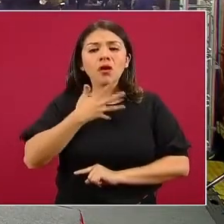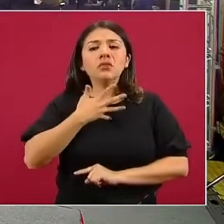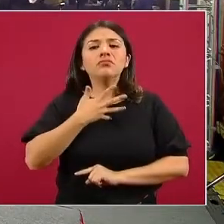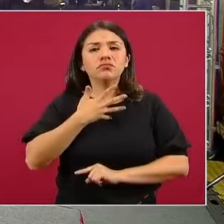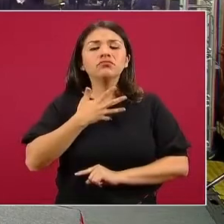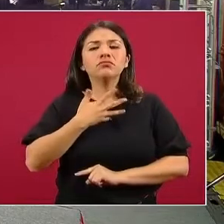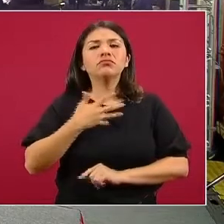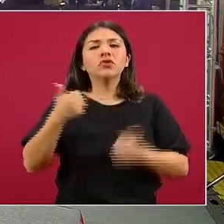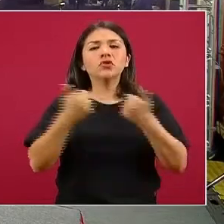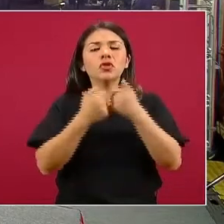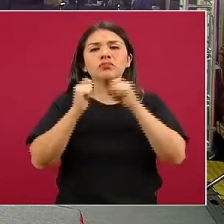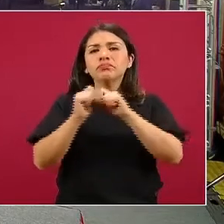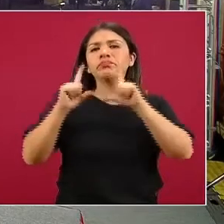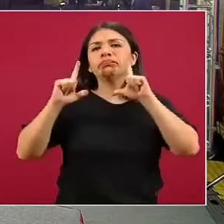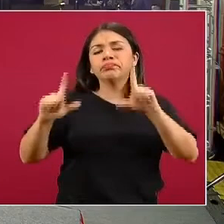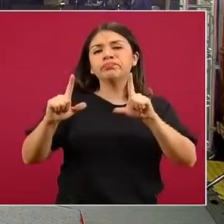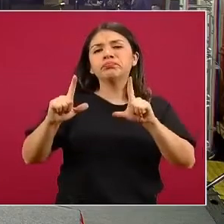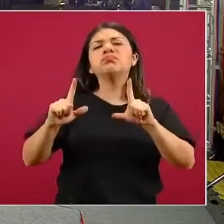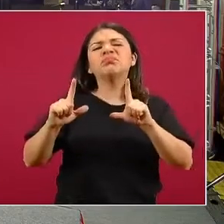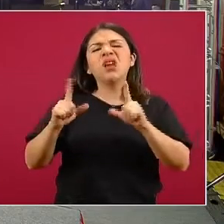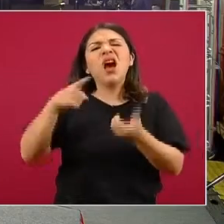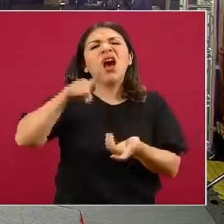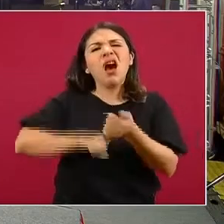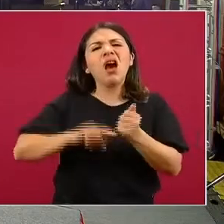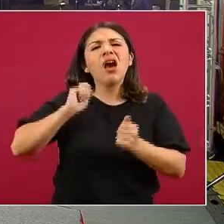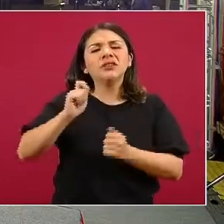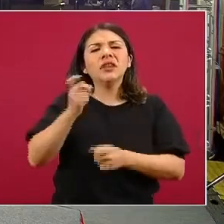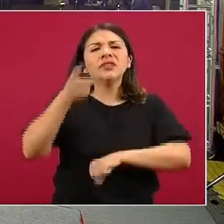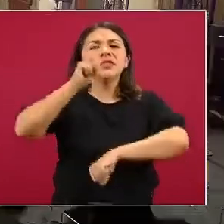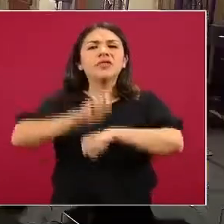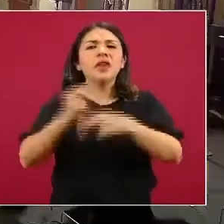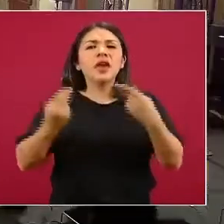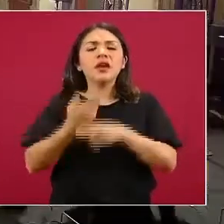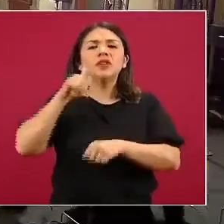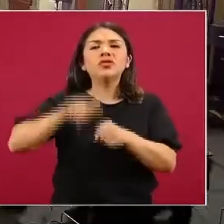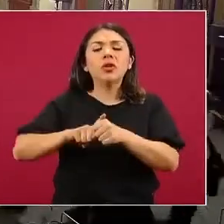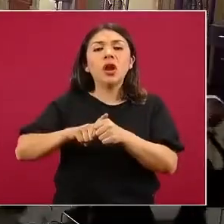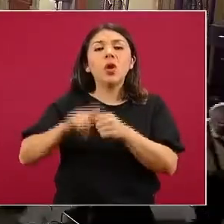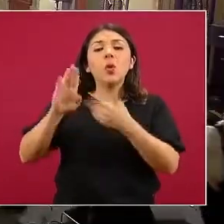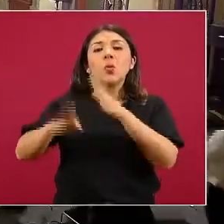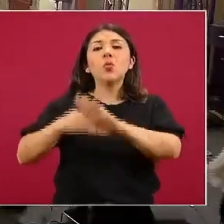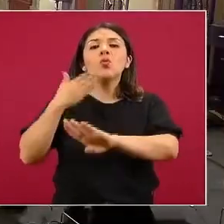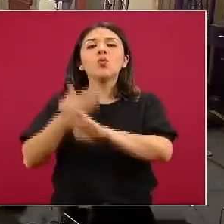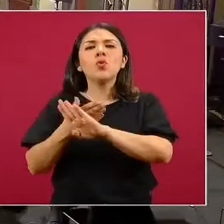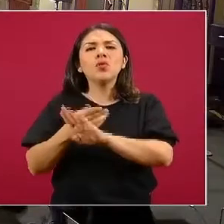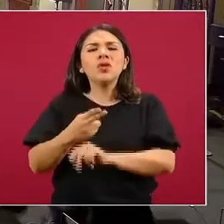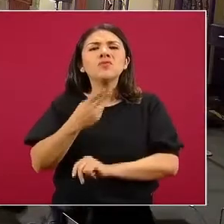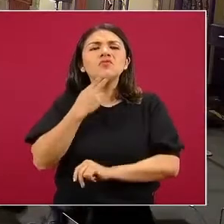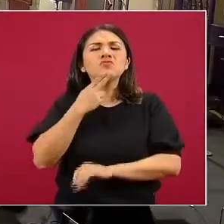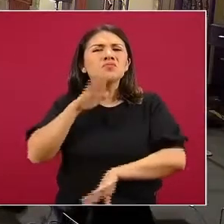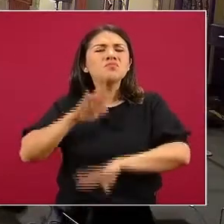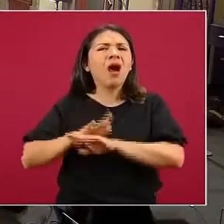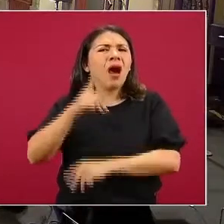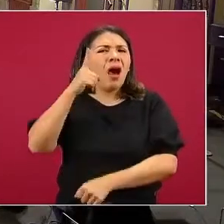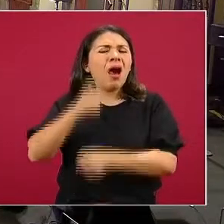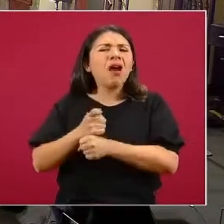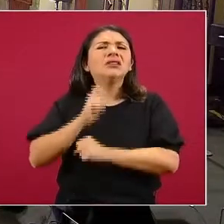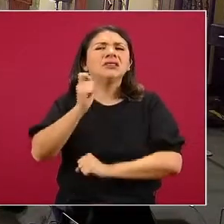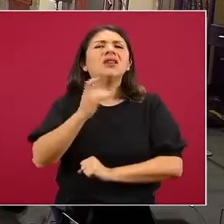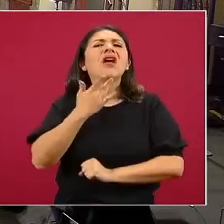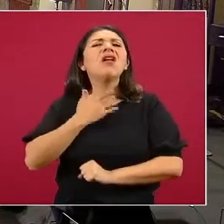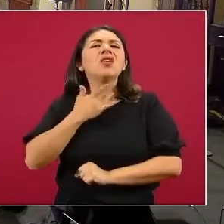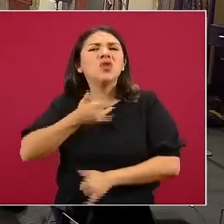a tener una presentación alusiva al Día Nacional contra el Consumo Excesivo de Alcohol. Este